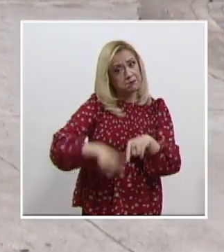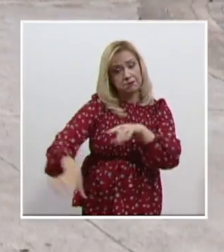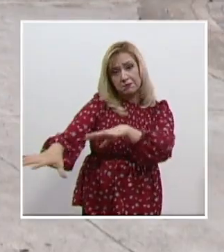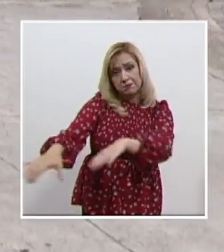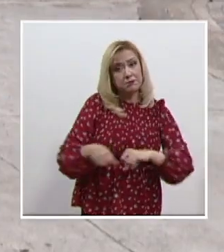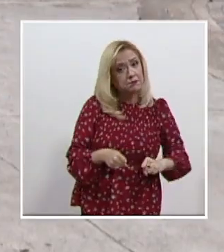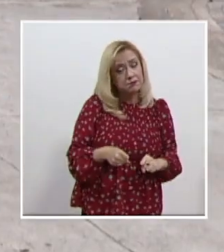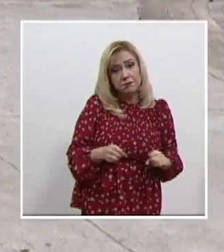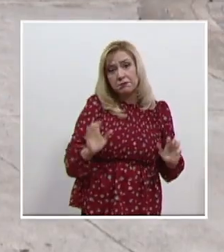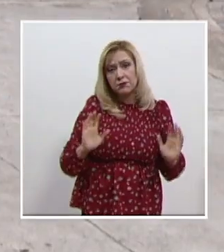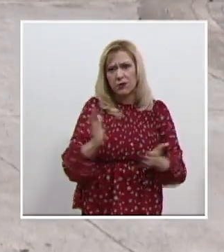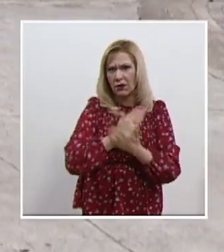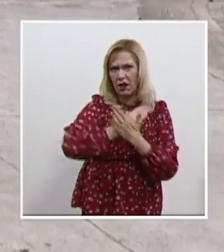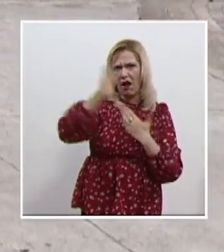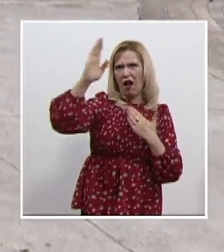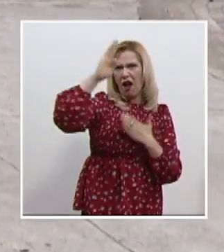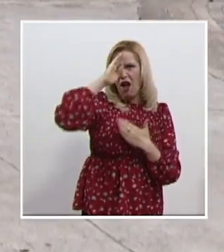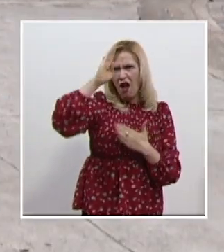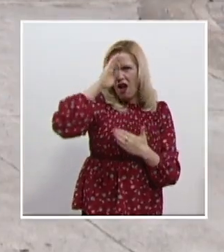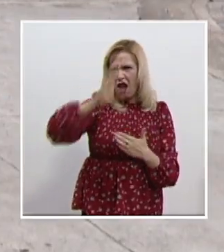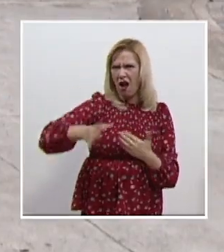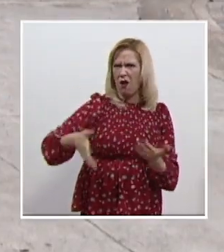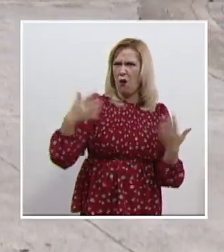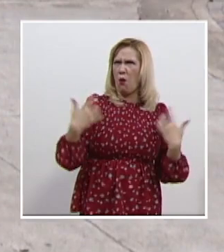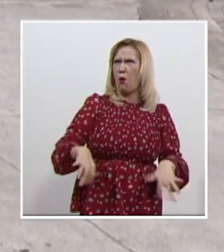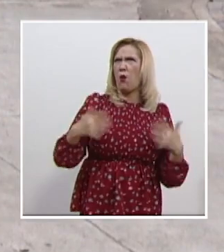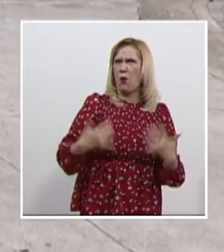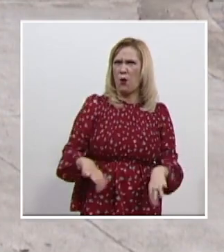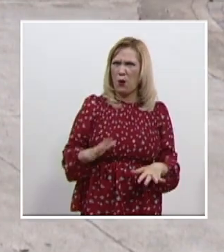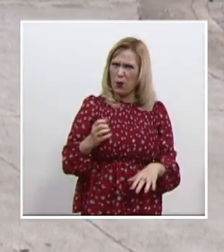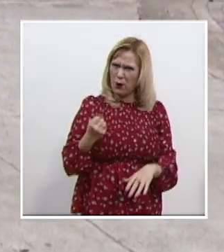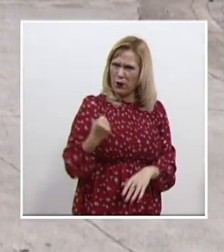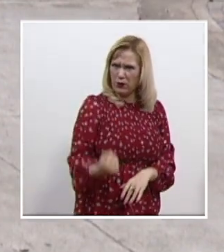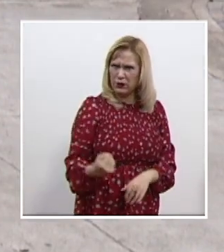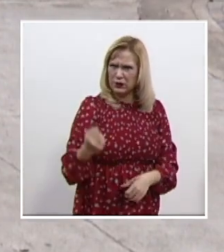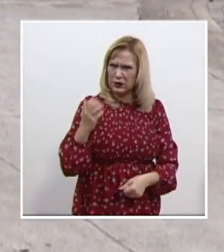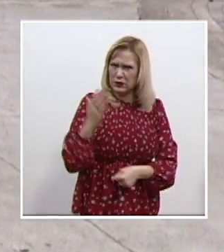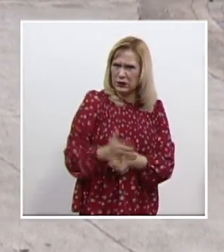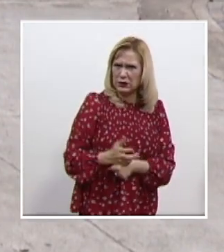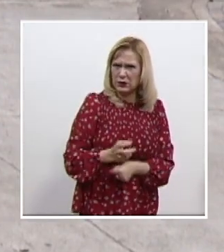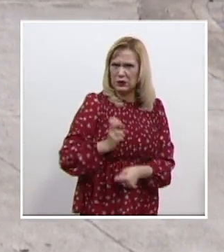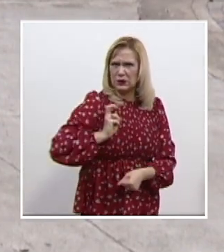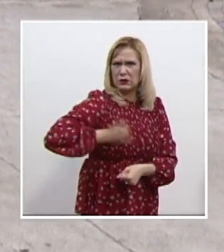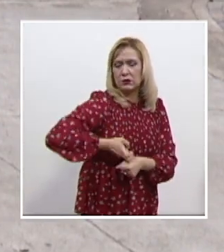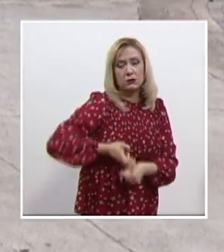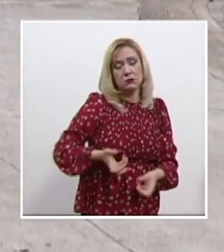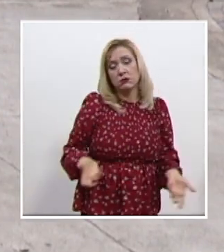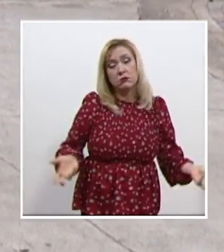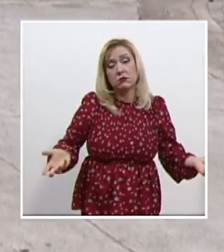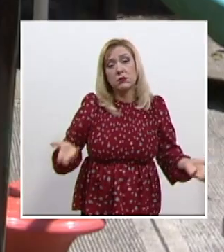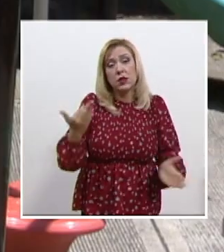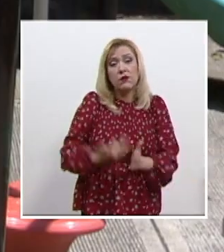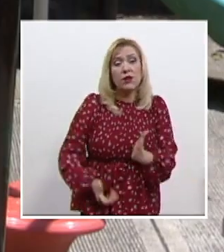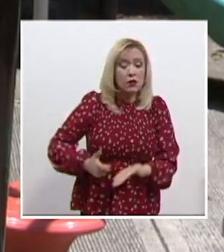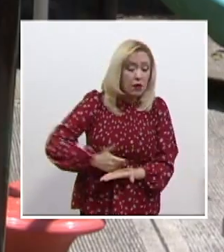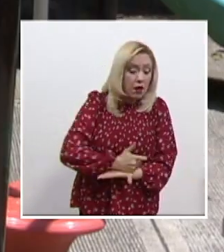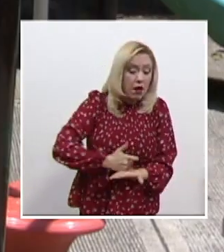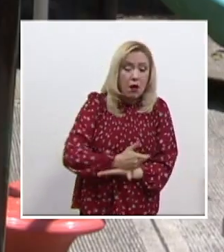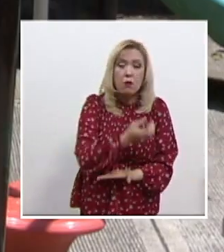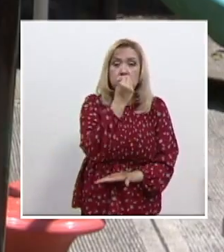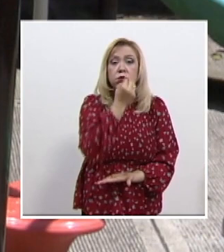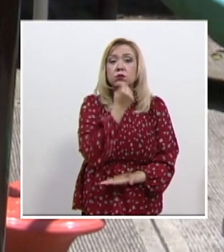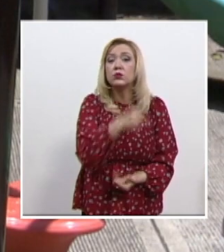medida excesiva ni desproporcionada frente al riesgo que enfrentan los infantes en caso de la falta de suministros de los